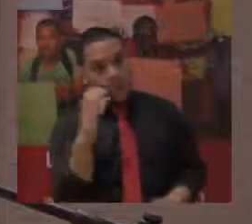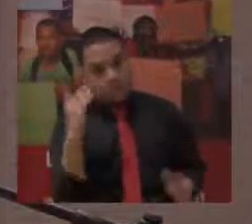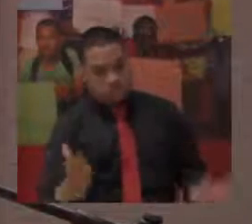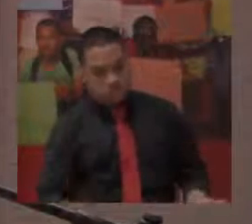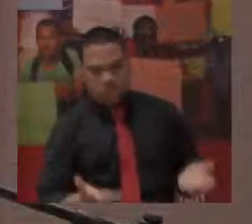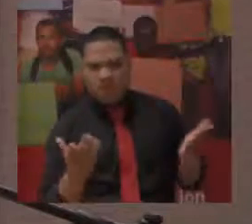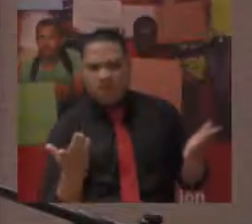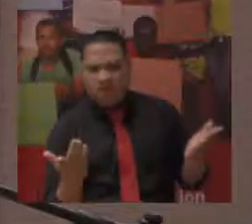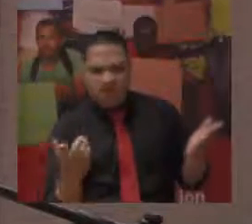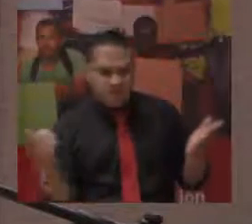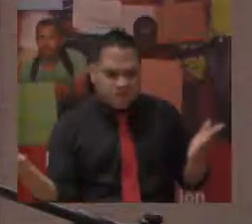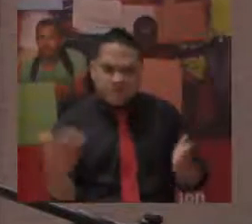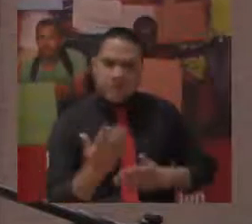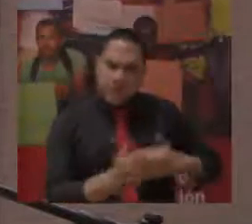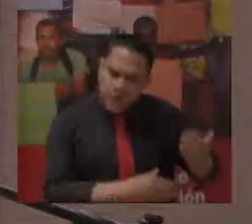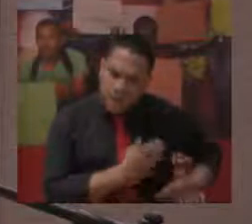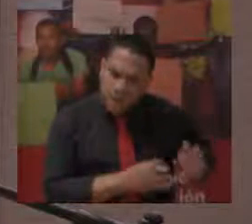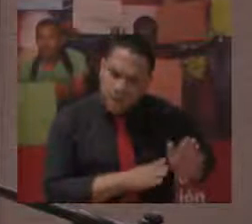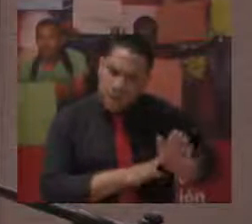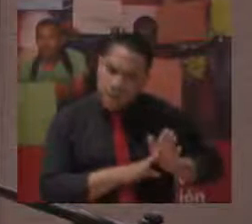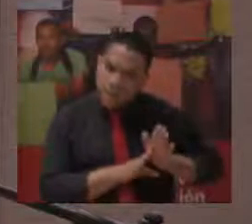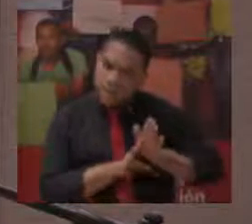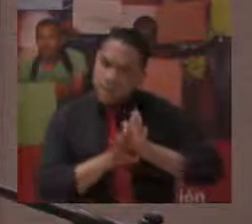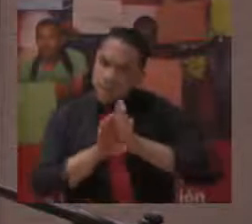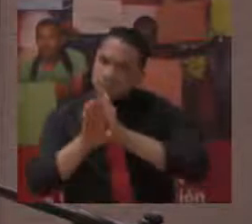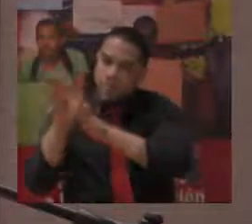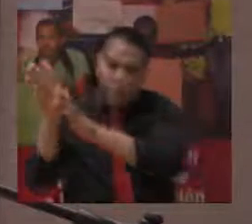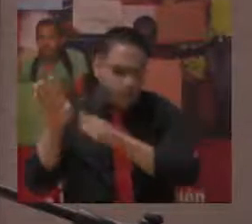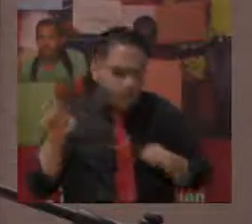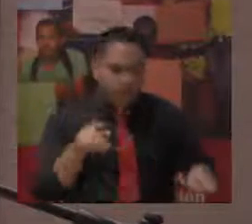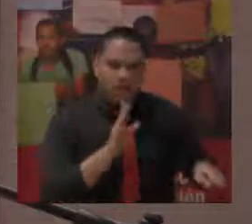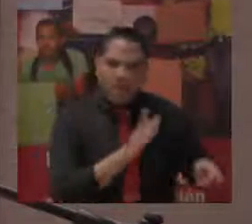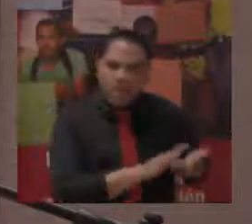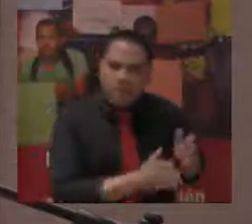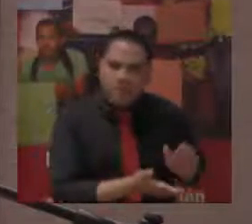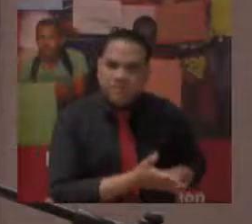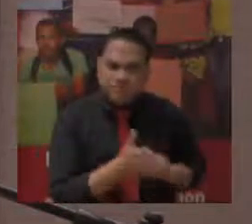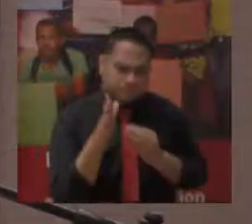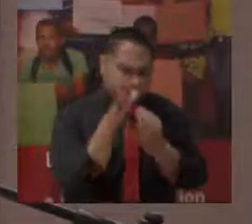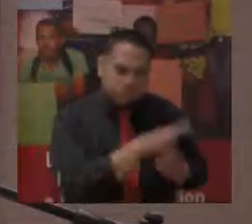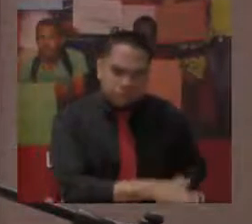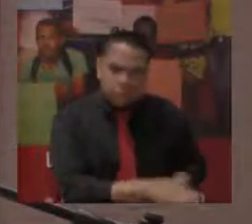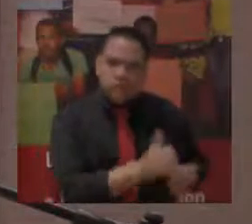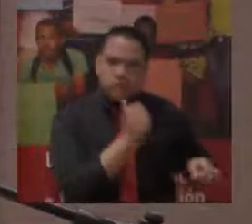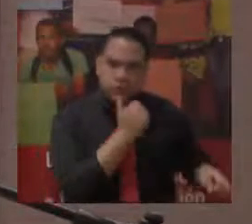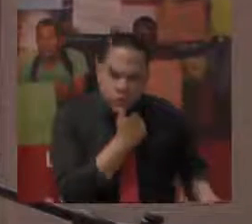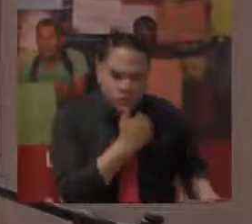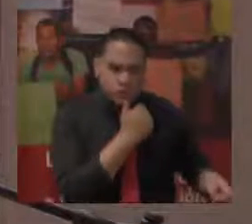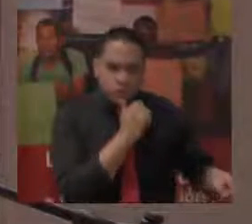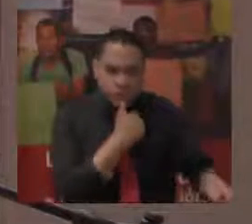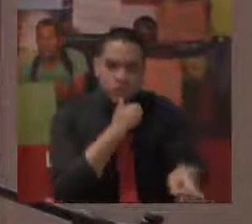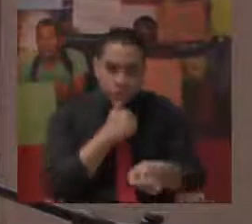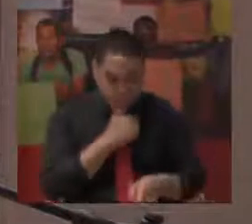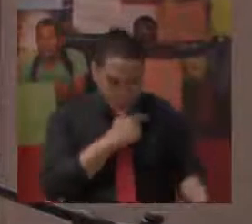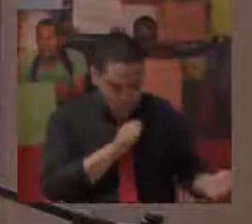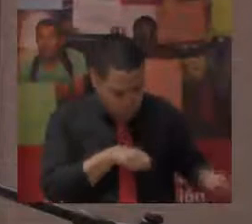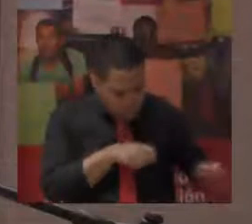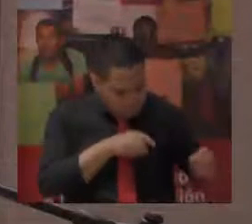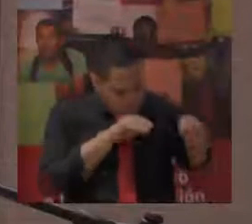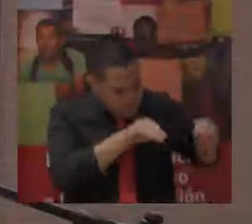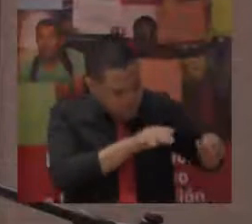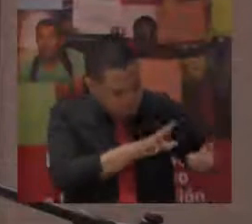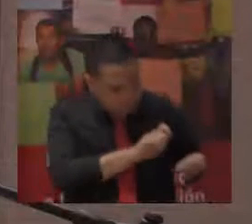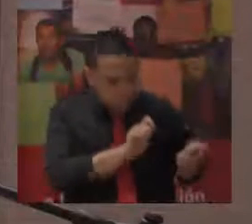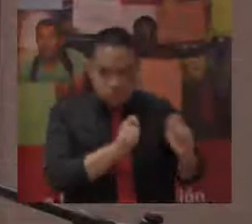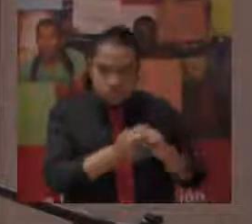desde abajo, por construir país desde las comunidades más vulnerables, desde esa capacidad de transformar los